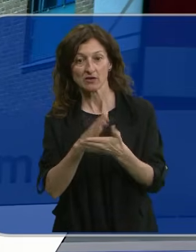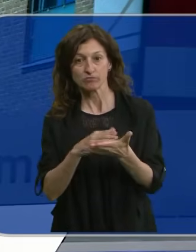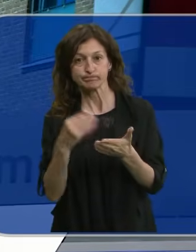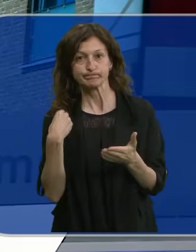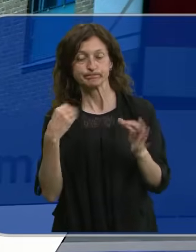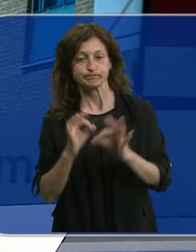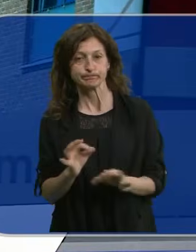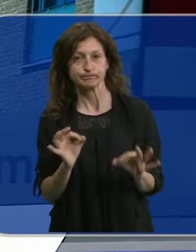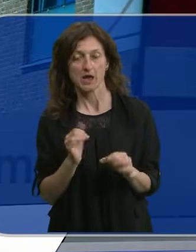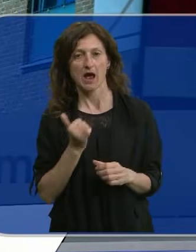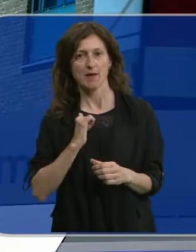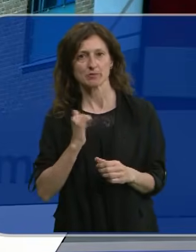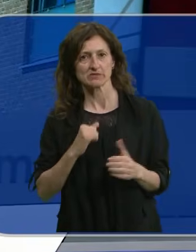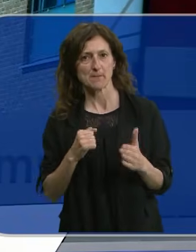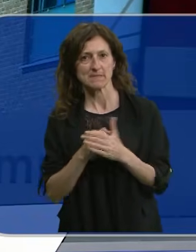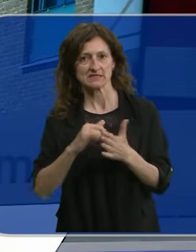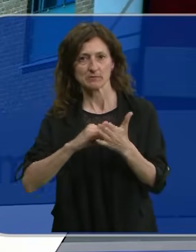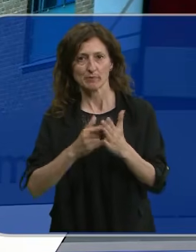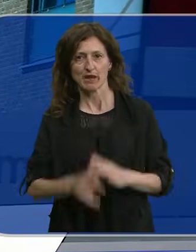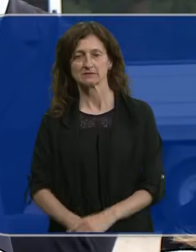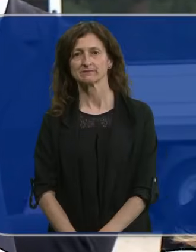regional, aunque aprovecharán al máximo este plan.